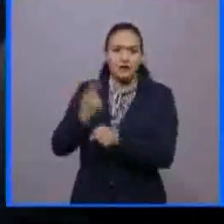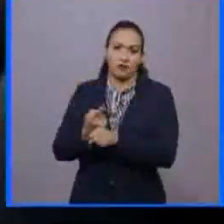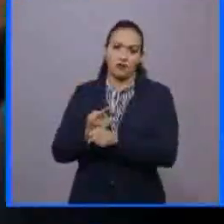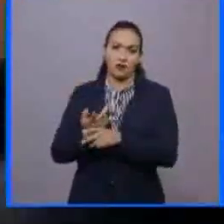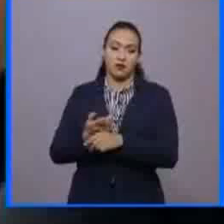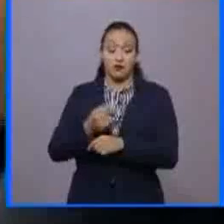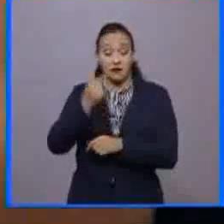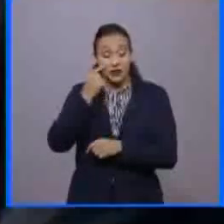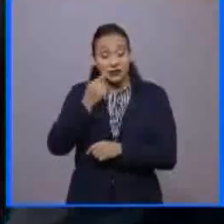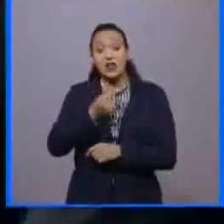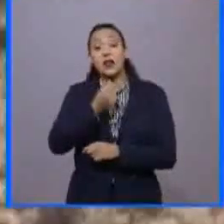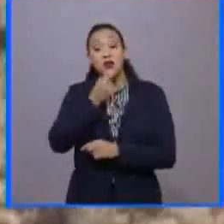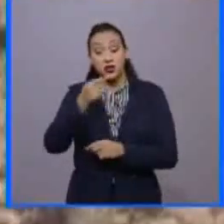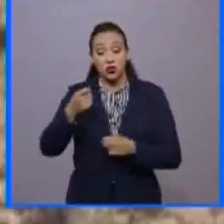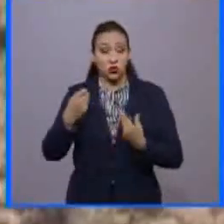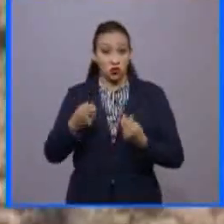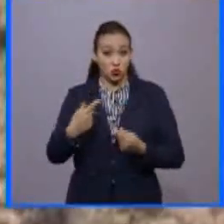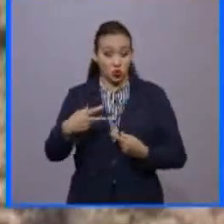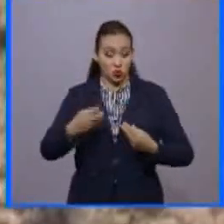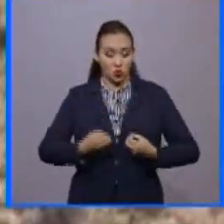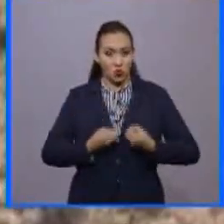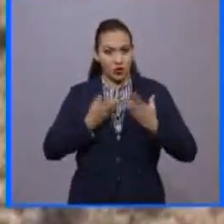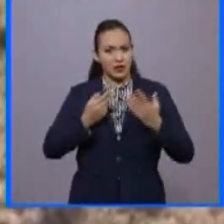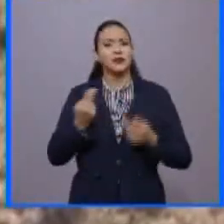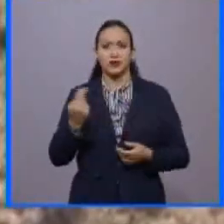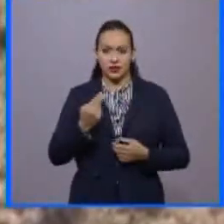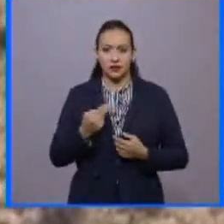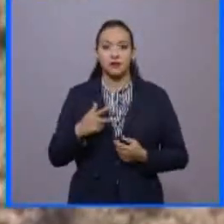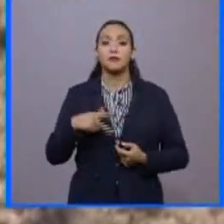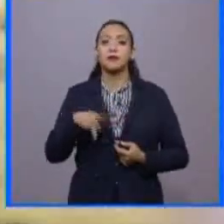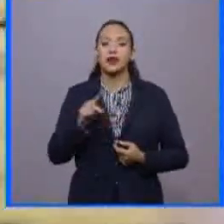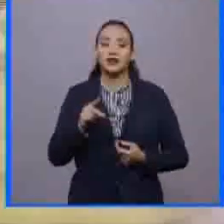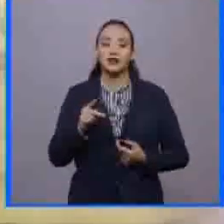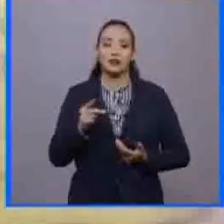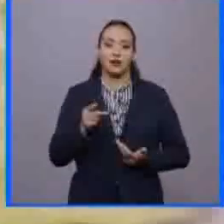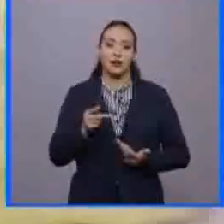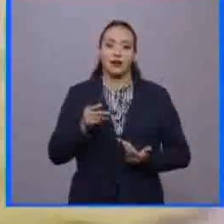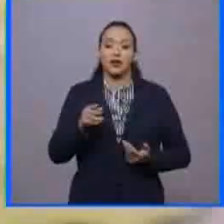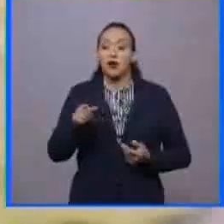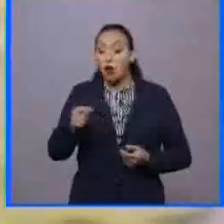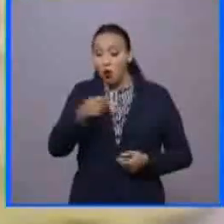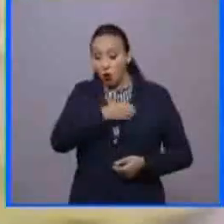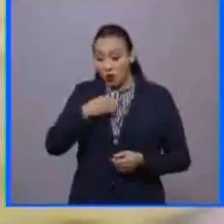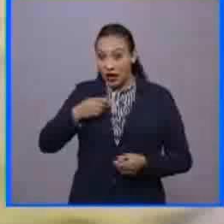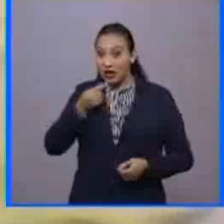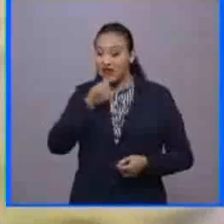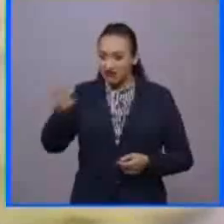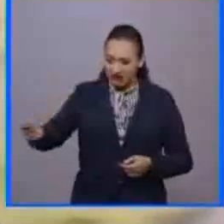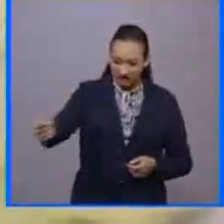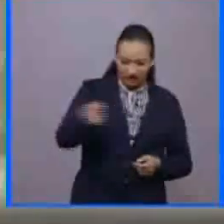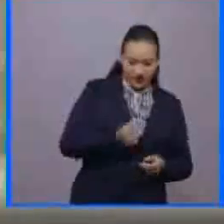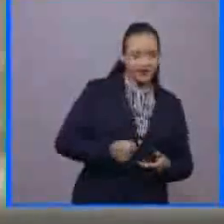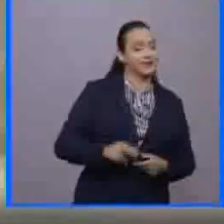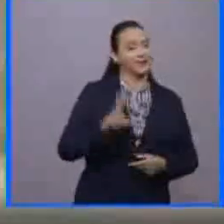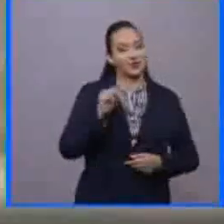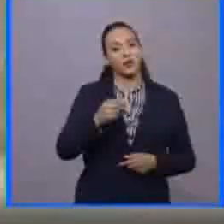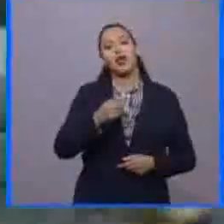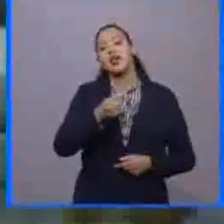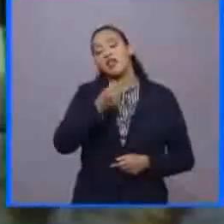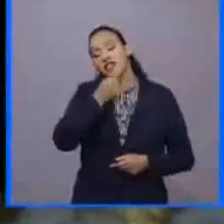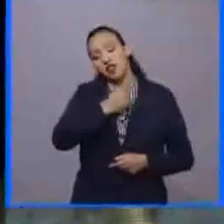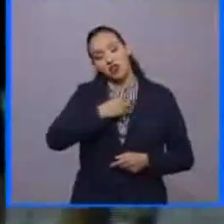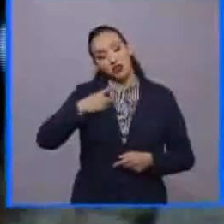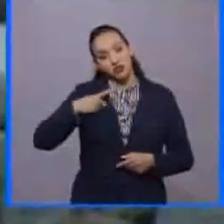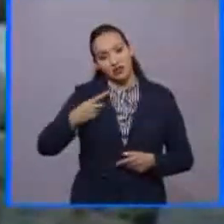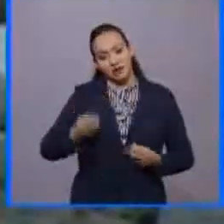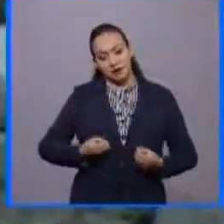participación del infante puede ser necesaria, pero no puede llevarse a cabo contra su voluntad, y su participación debe ser acorde a